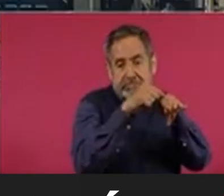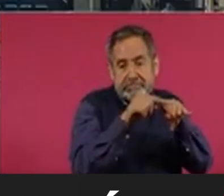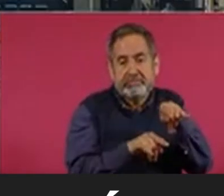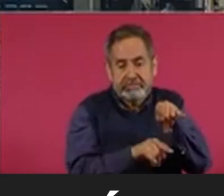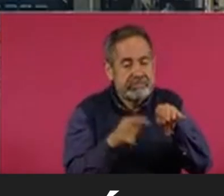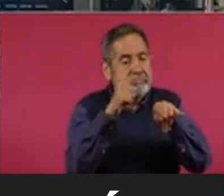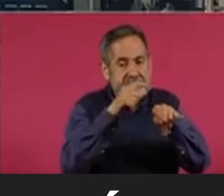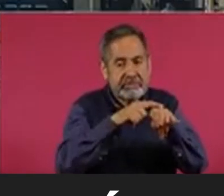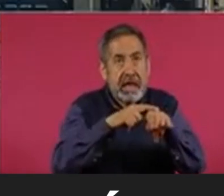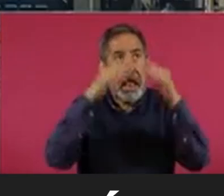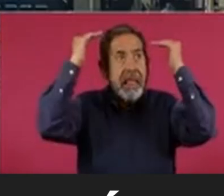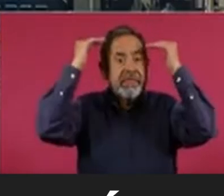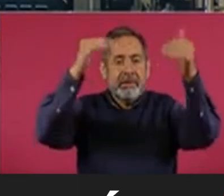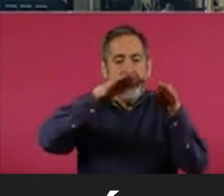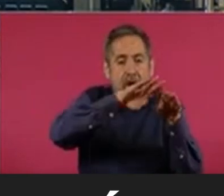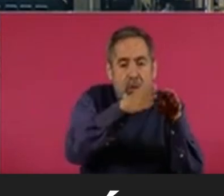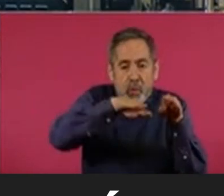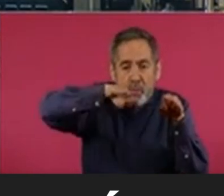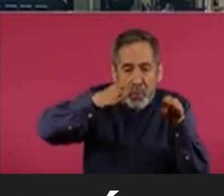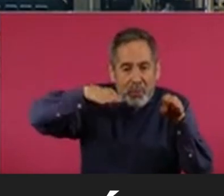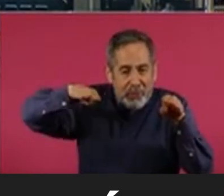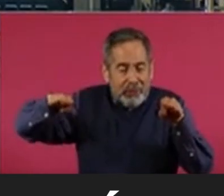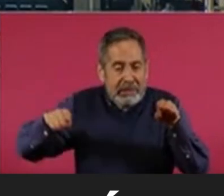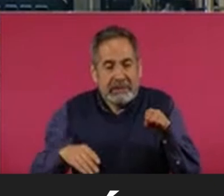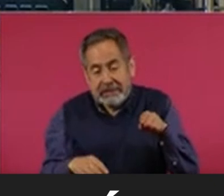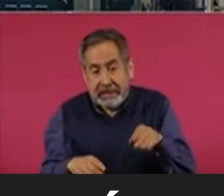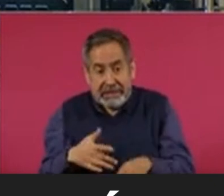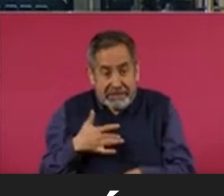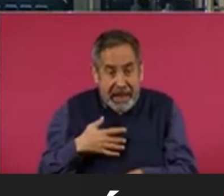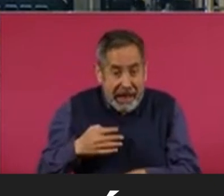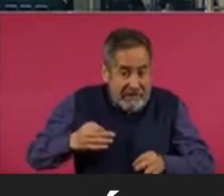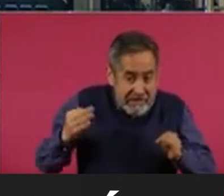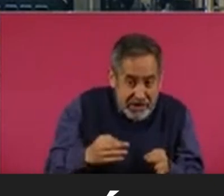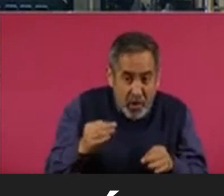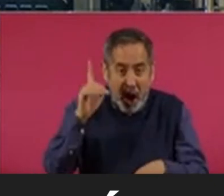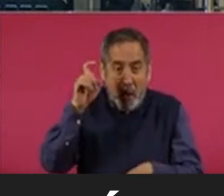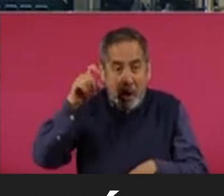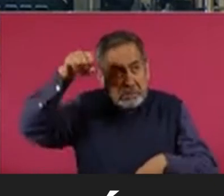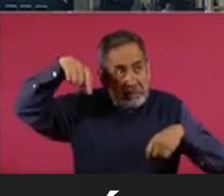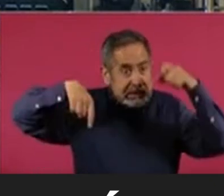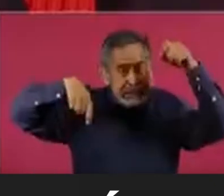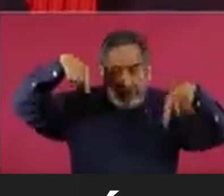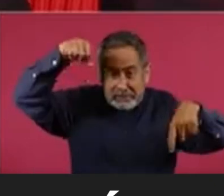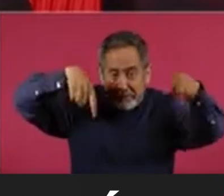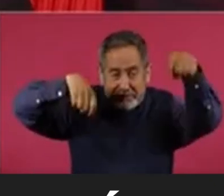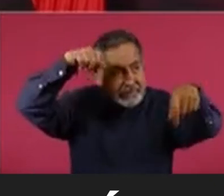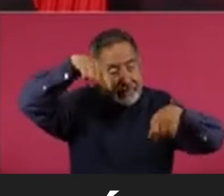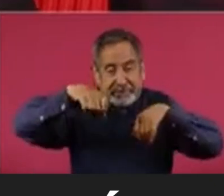y el techo era lámina de zinc, y con el frío y el agua pues goteaba,